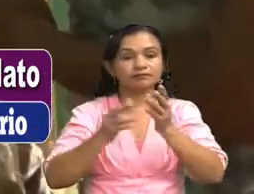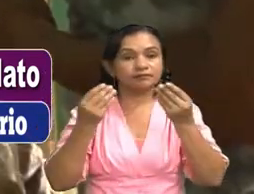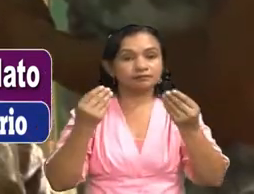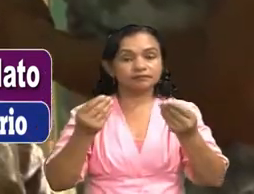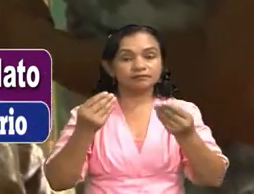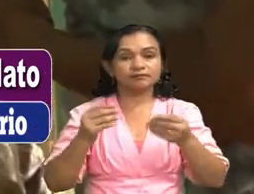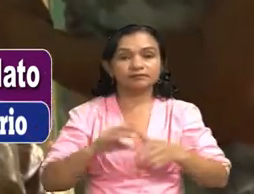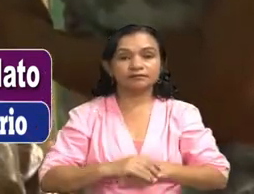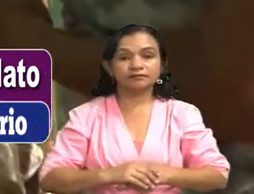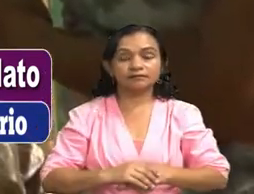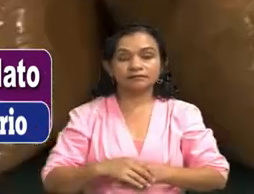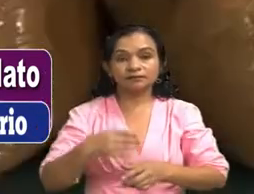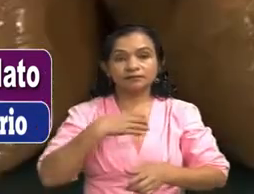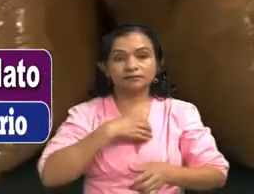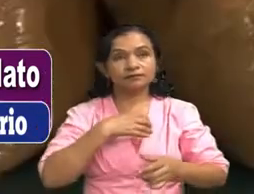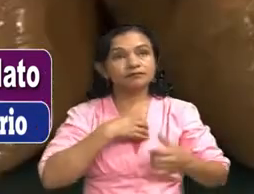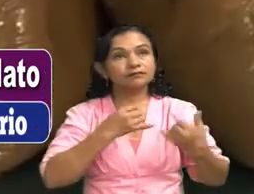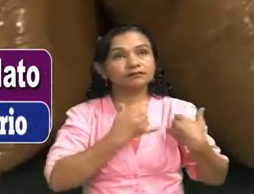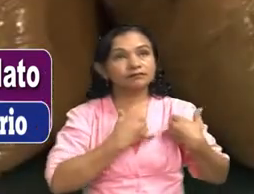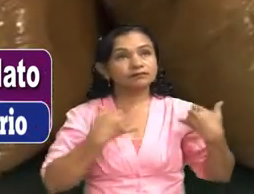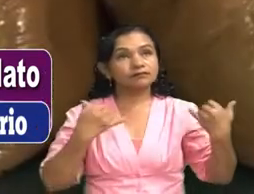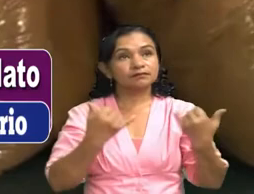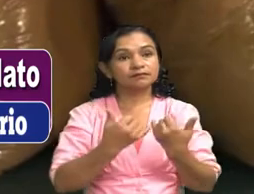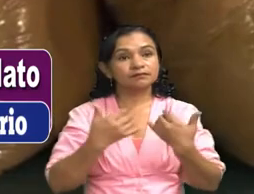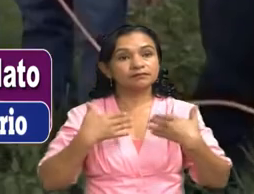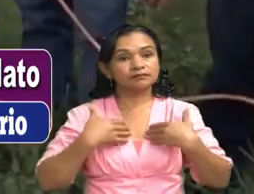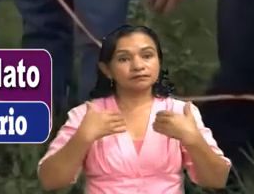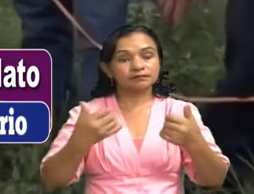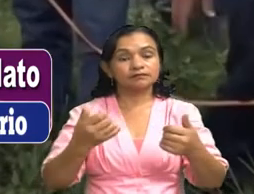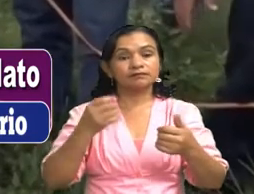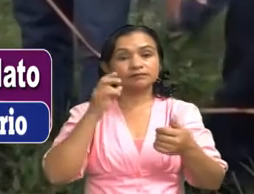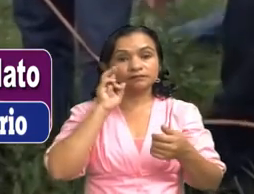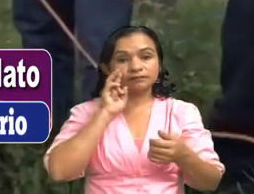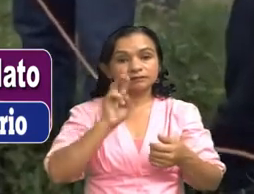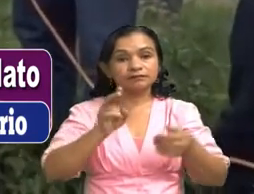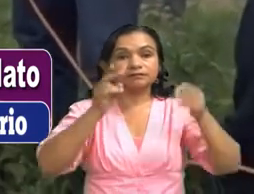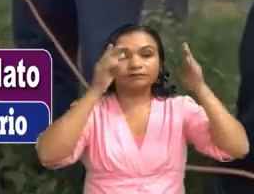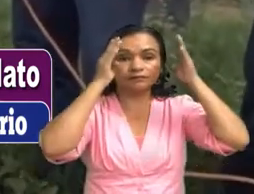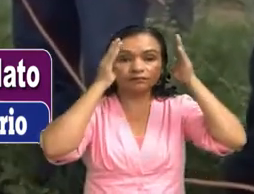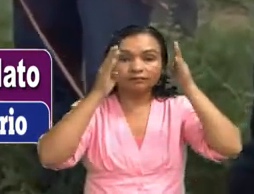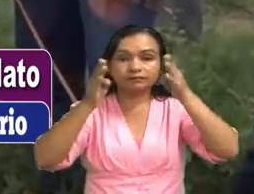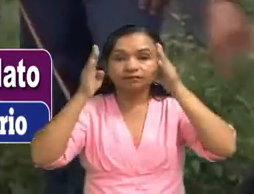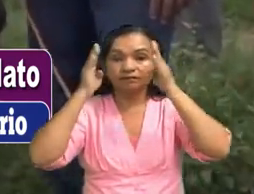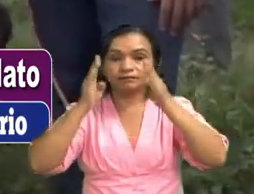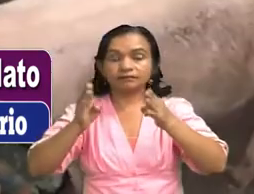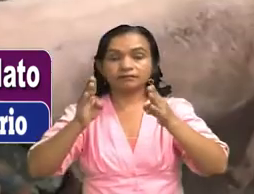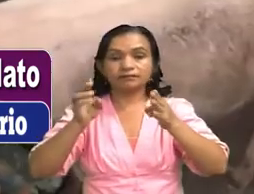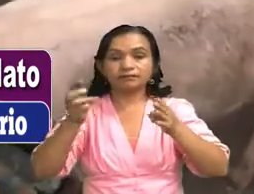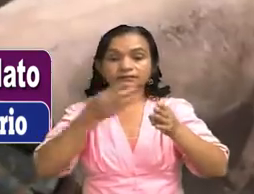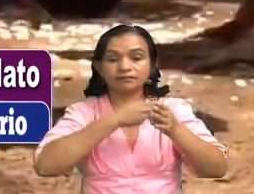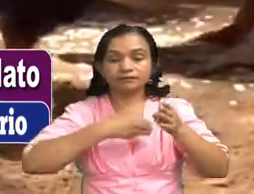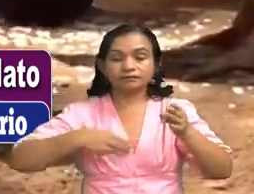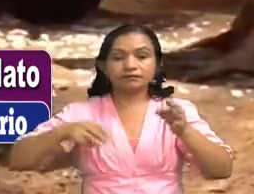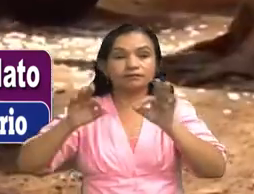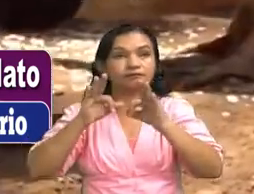porque nuestra institución que ve la sanidad, también hacemos esa línea de cobertura a través del Ministerio de Economía y